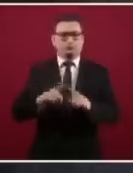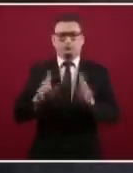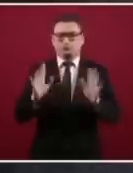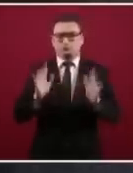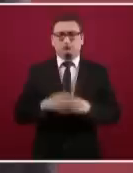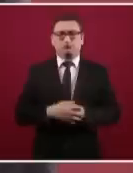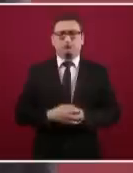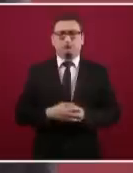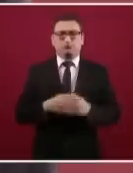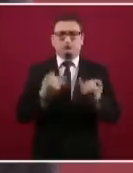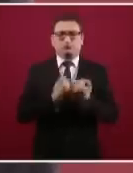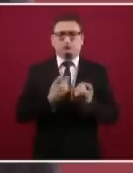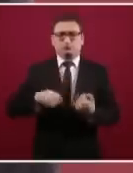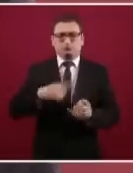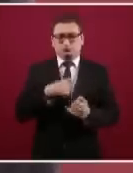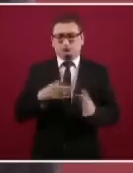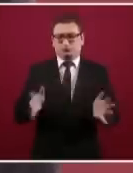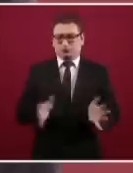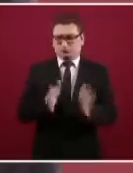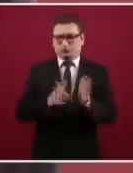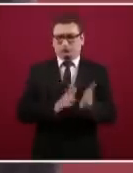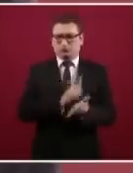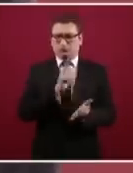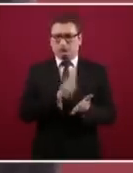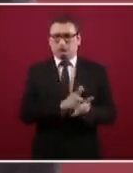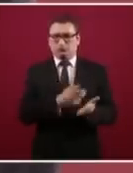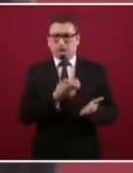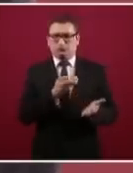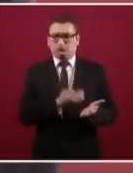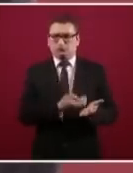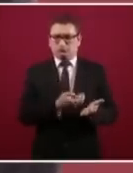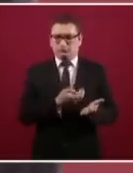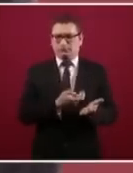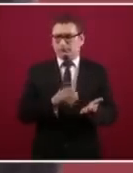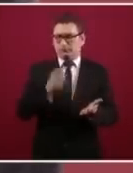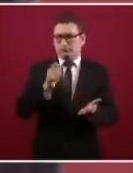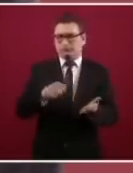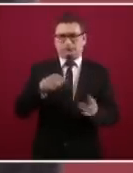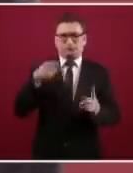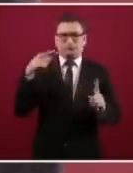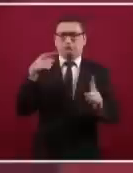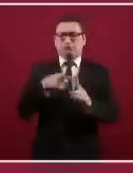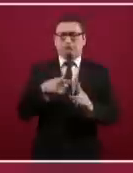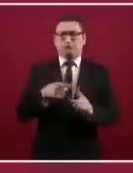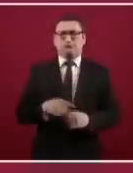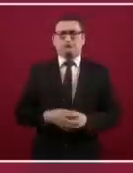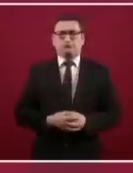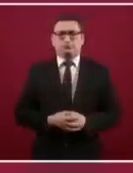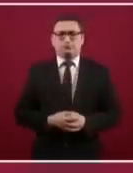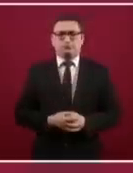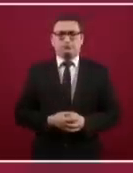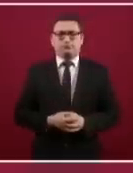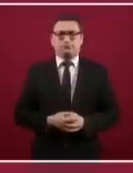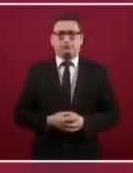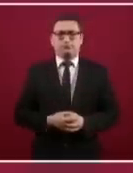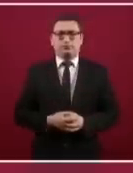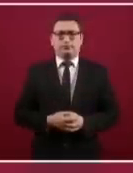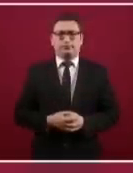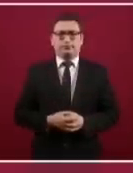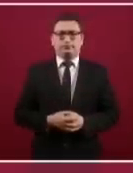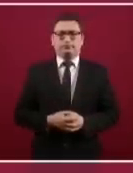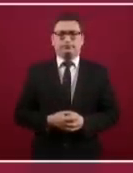Nosotros promovimos una ley con ese propósito y